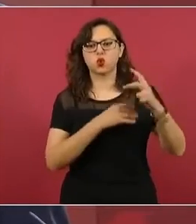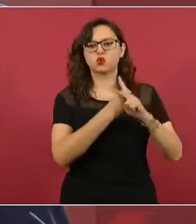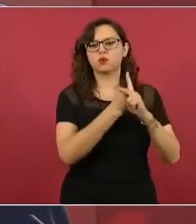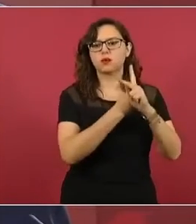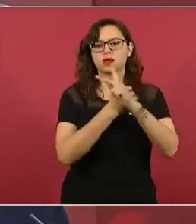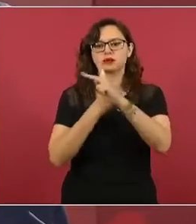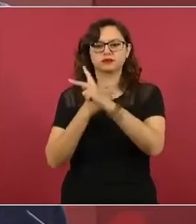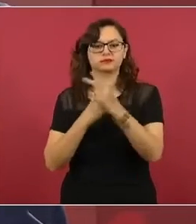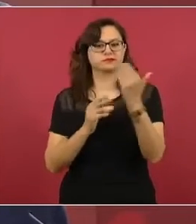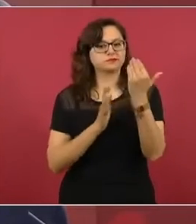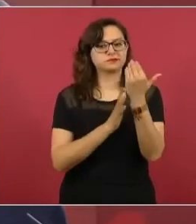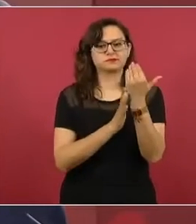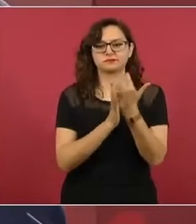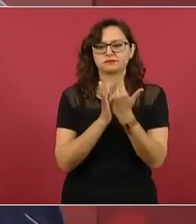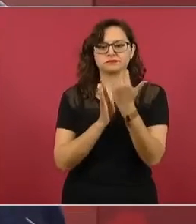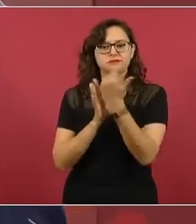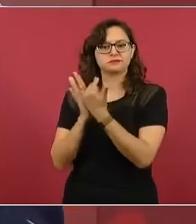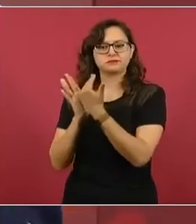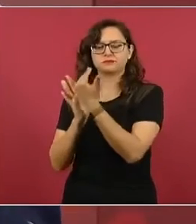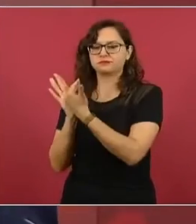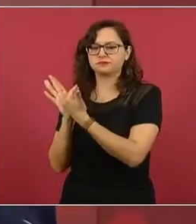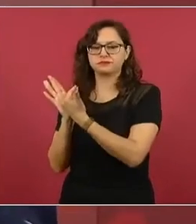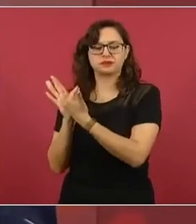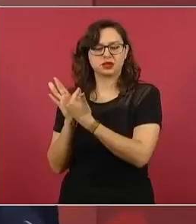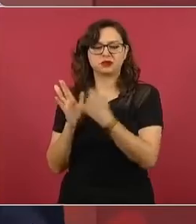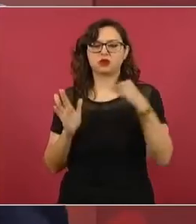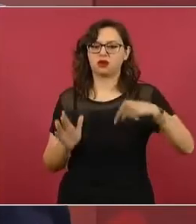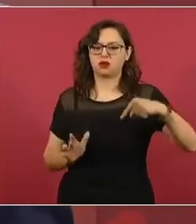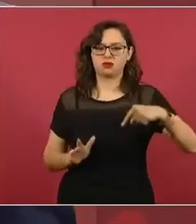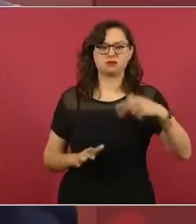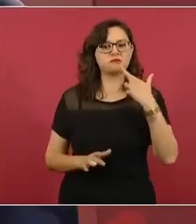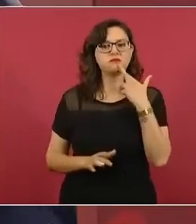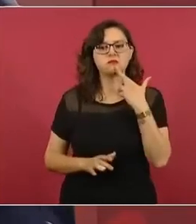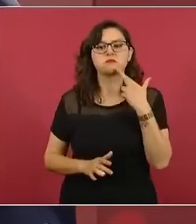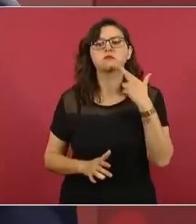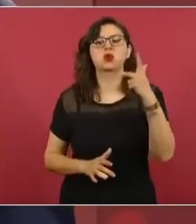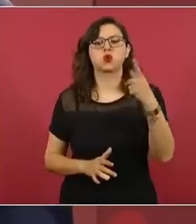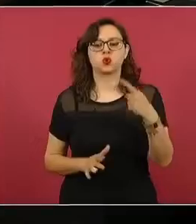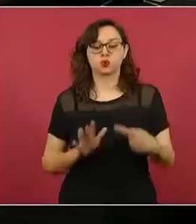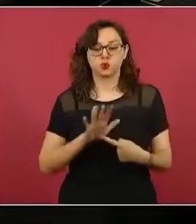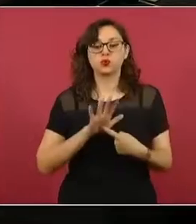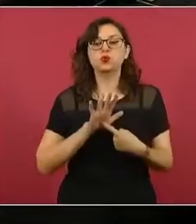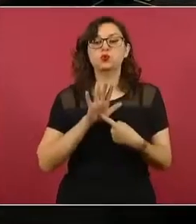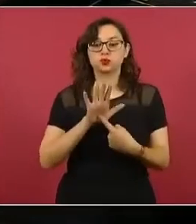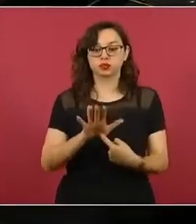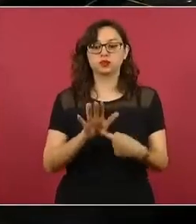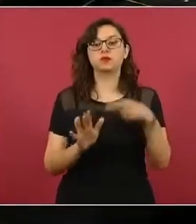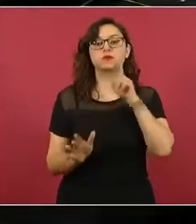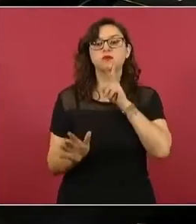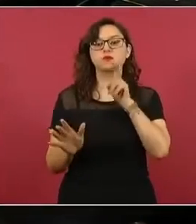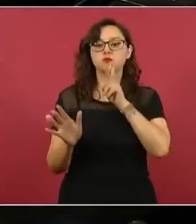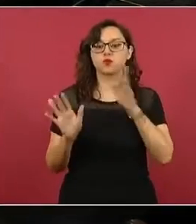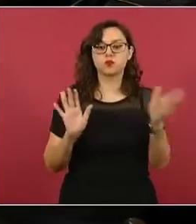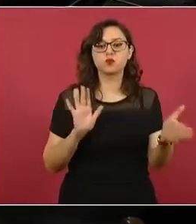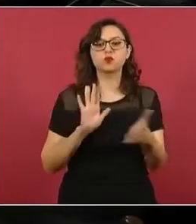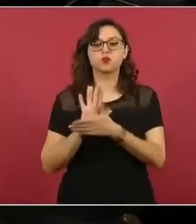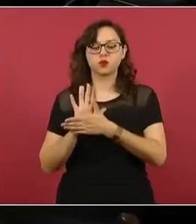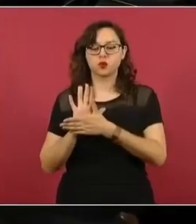Y se puede indagar y se puede probar. Está creciendo la